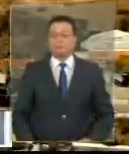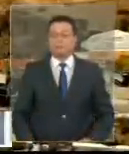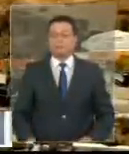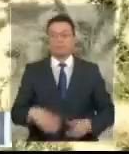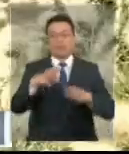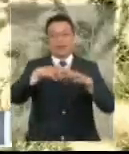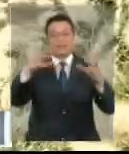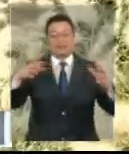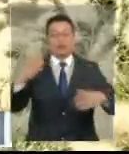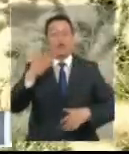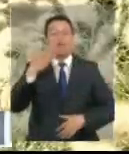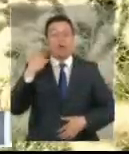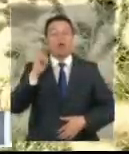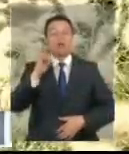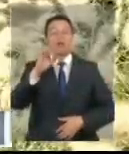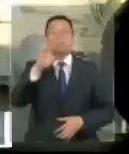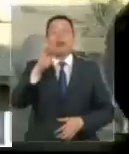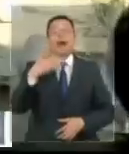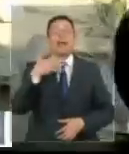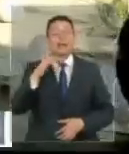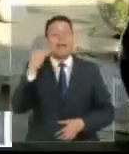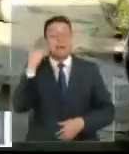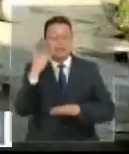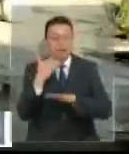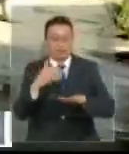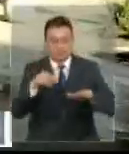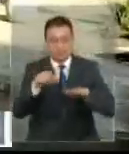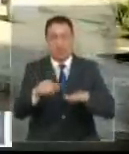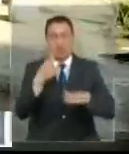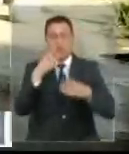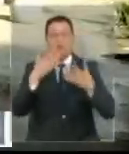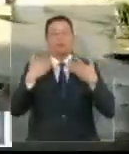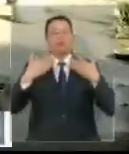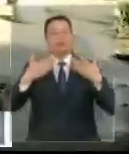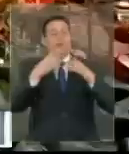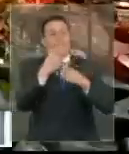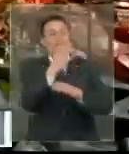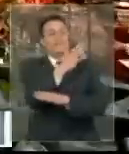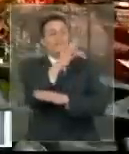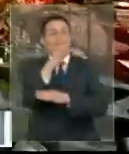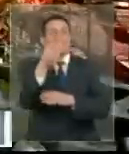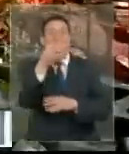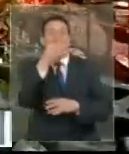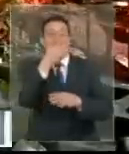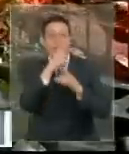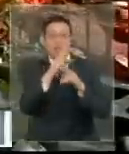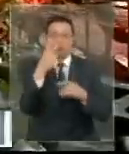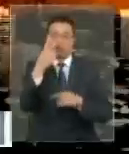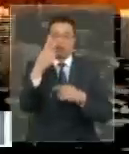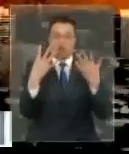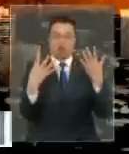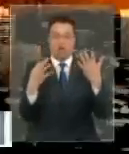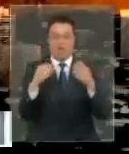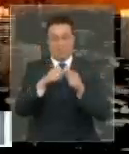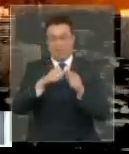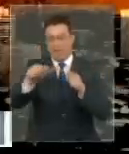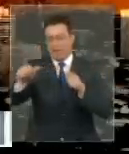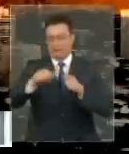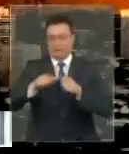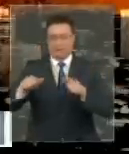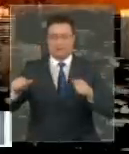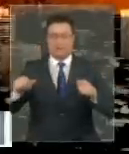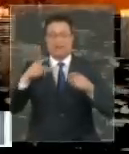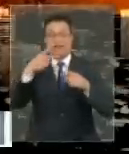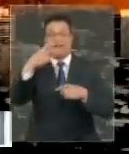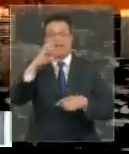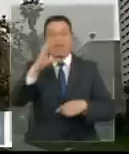Cerro Blanco y el Parque de la Infancia son en parte los pulmones de la comuna. La superficie de áreas verdes contempla 290 hectáreas, aunque solo